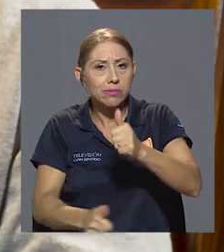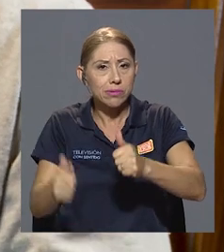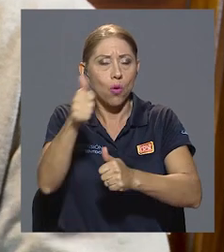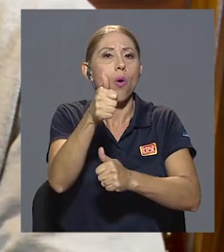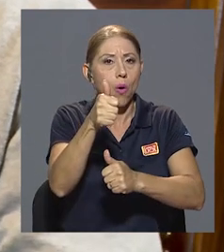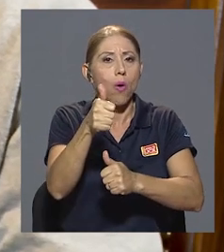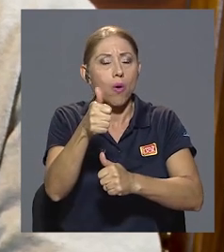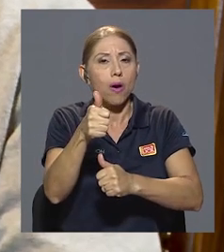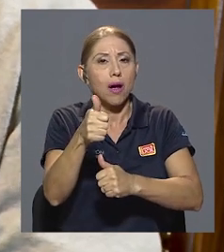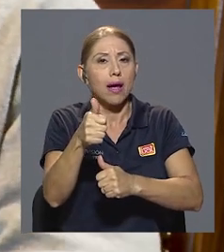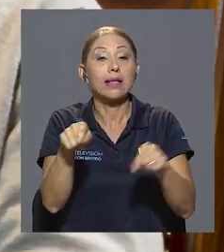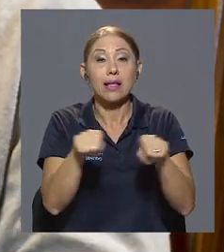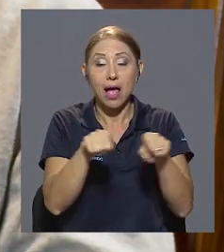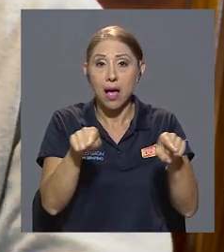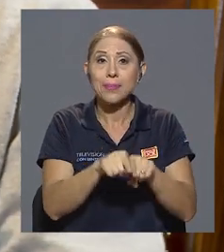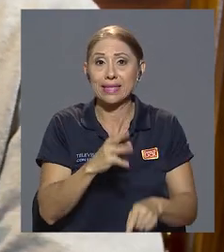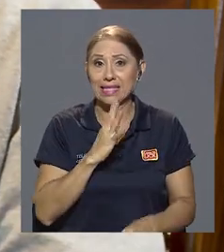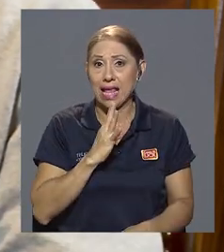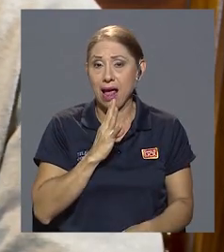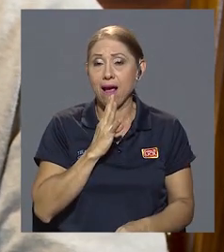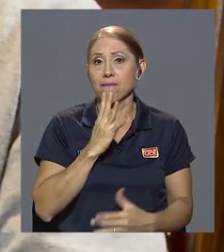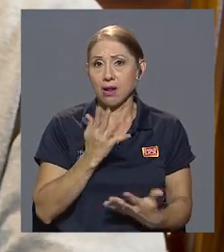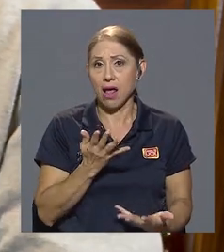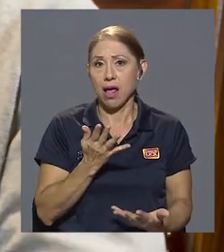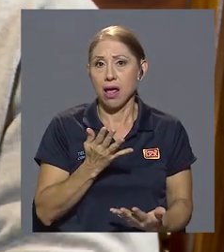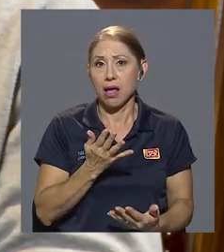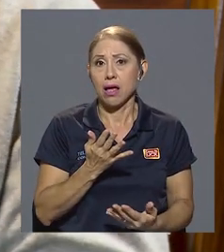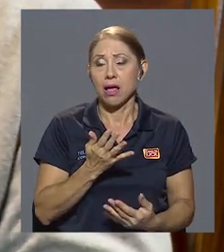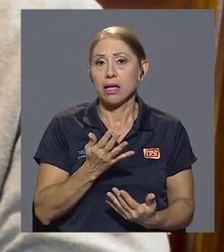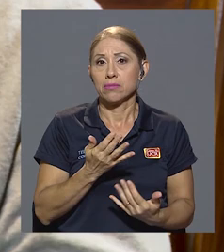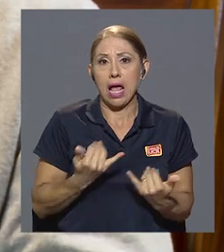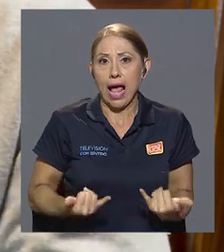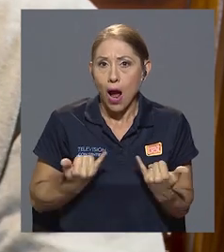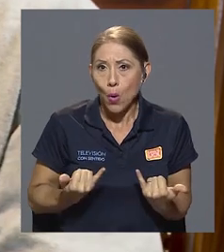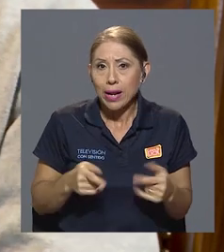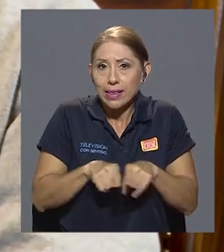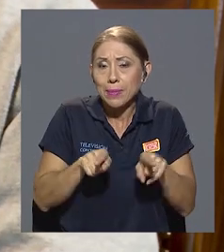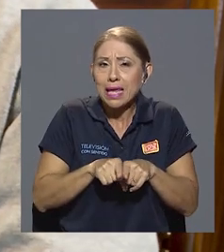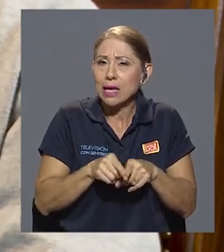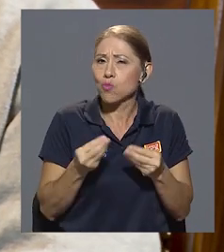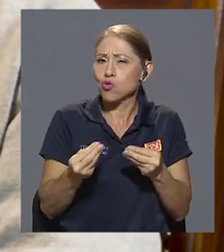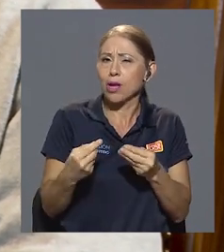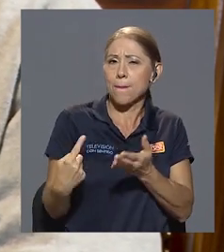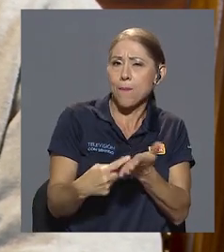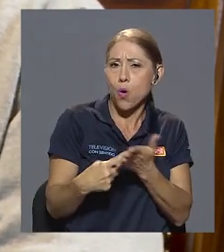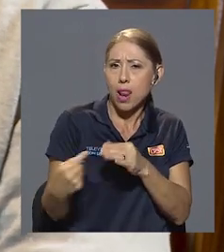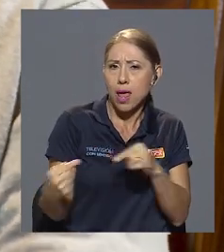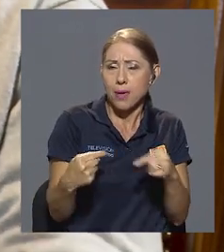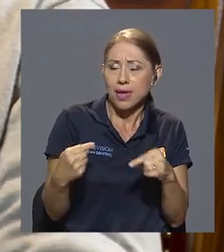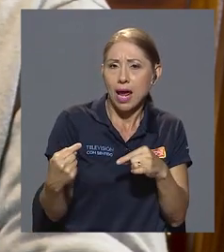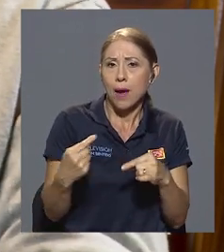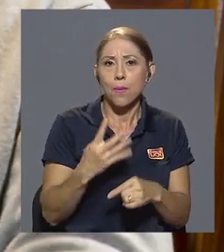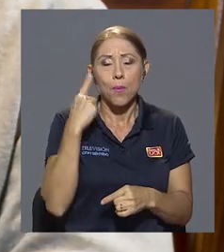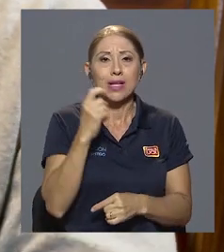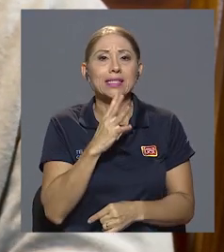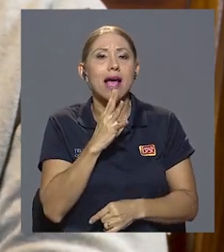priorizado e incluso se habla se habla verdad y es objeto hasta hoy de polémica de que también había